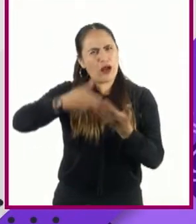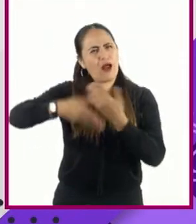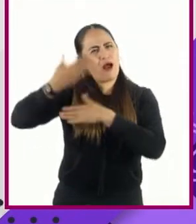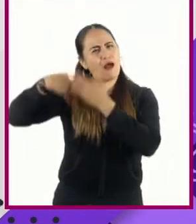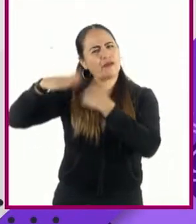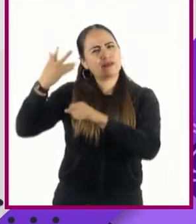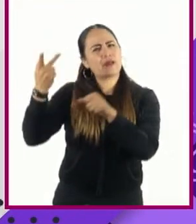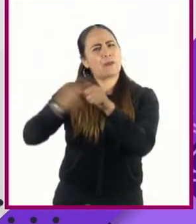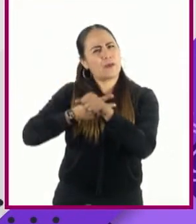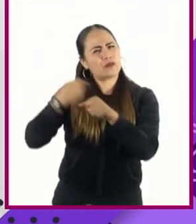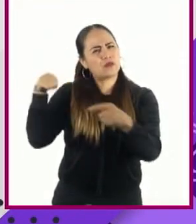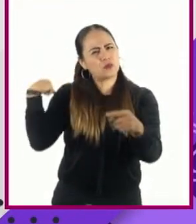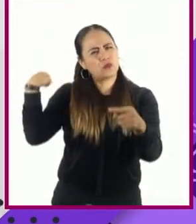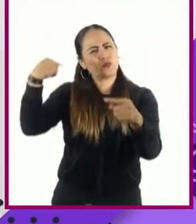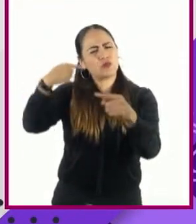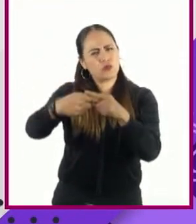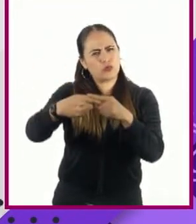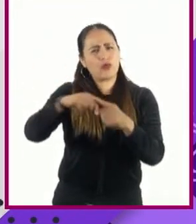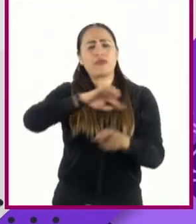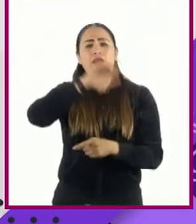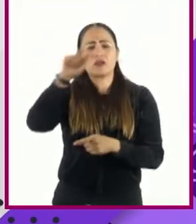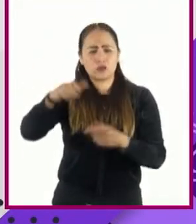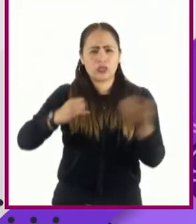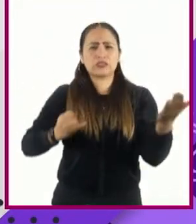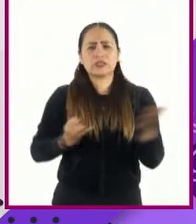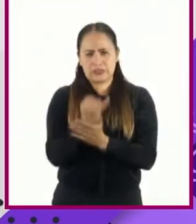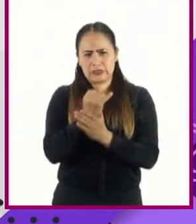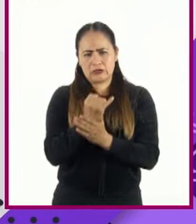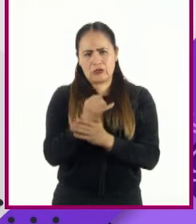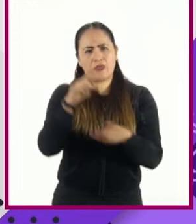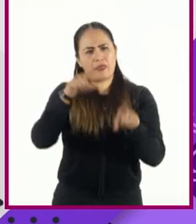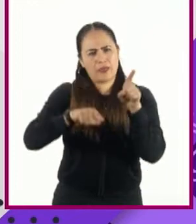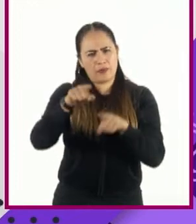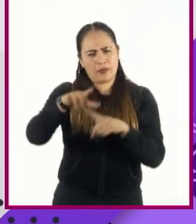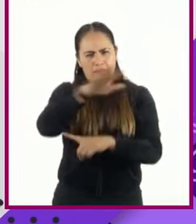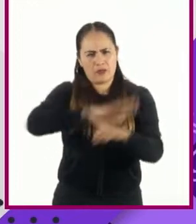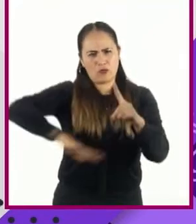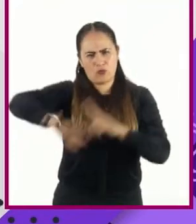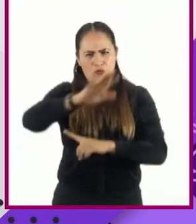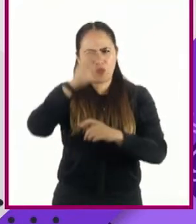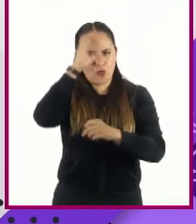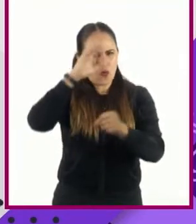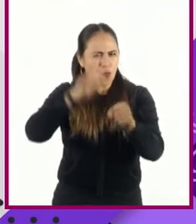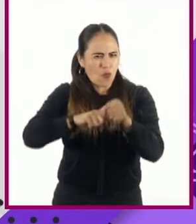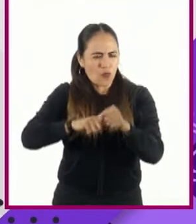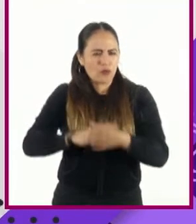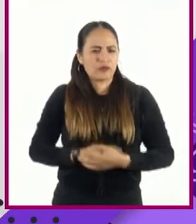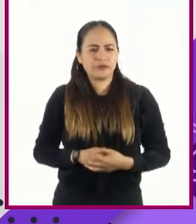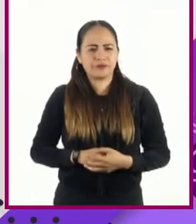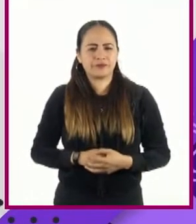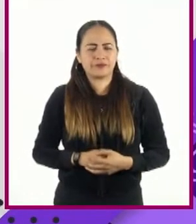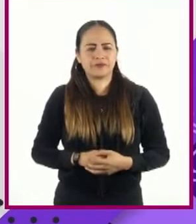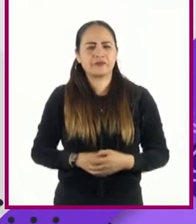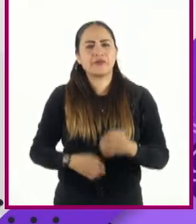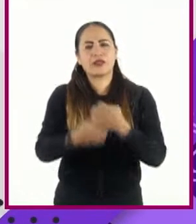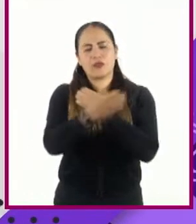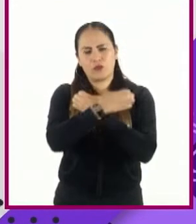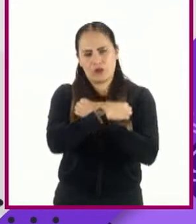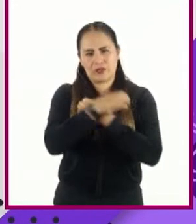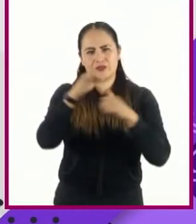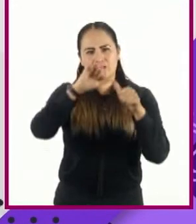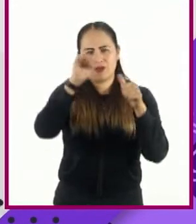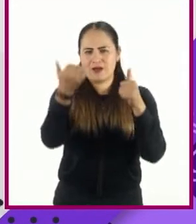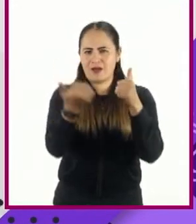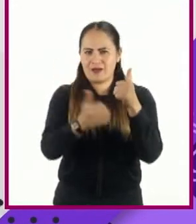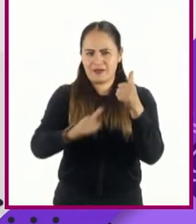espacio. Podemos tomar decisiones de acuerdo con nuestro contexto cultural. Educación artística.